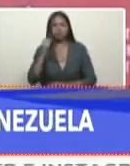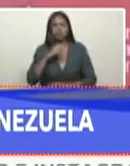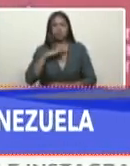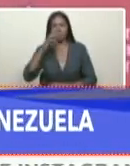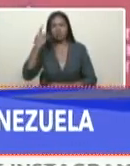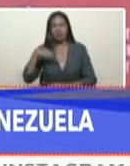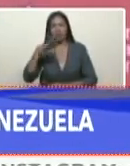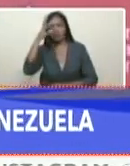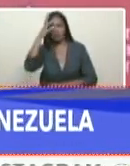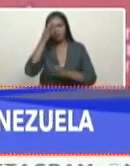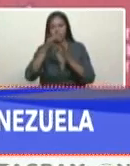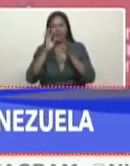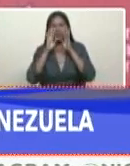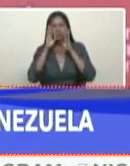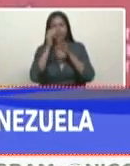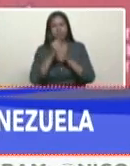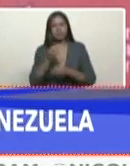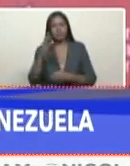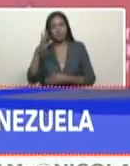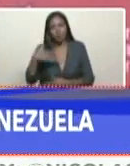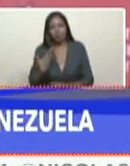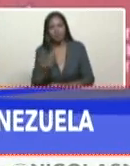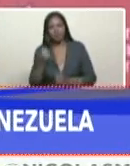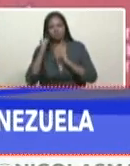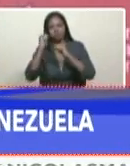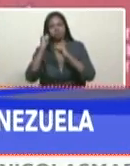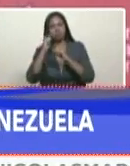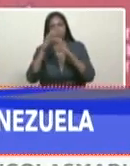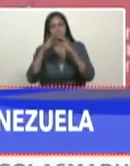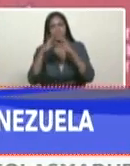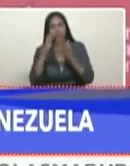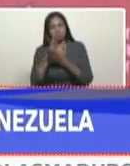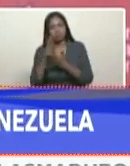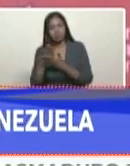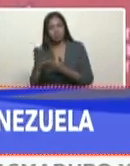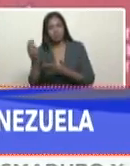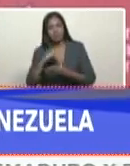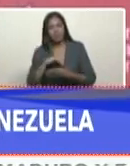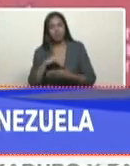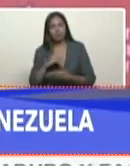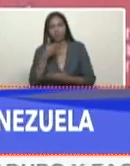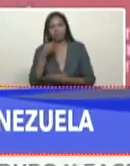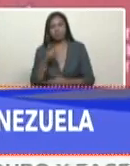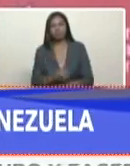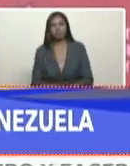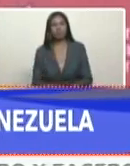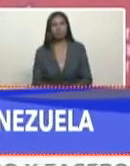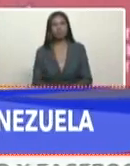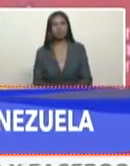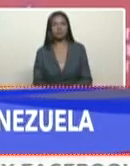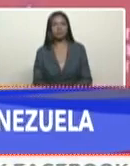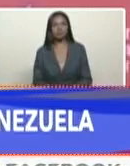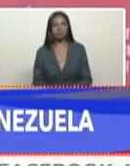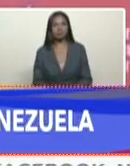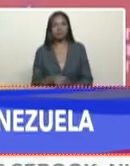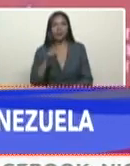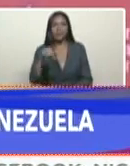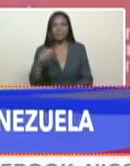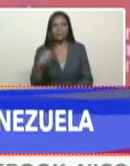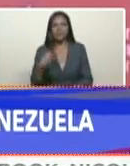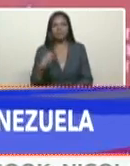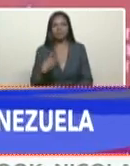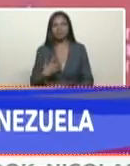y esperanza de que lo vamos a lograr cada vez más y cada vez mejor. Igualmente la lactancia